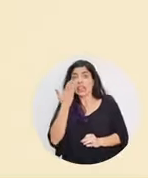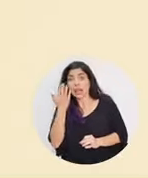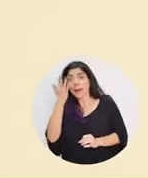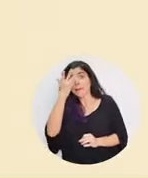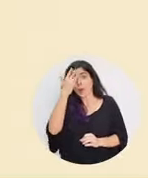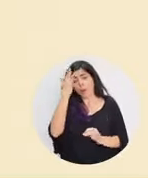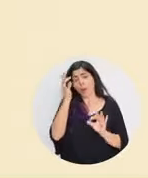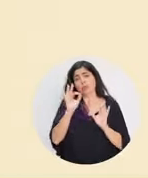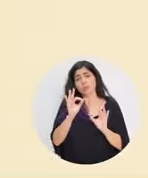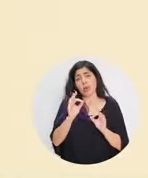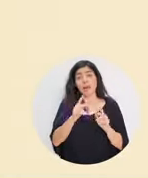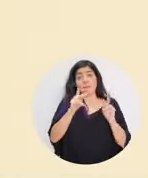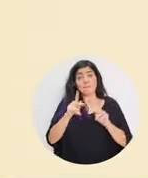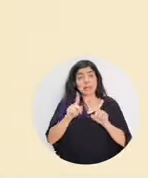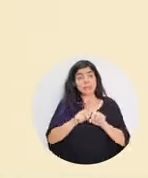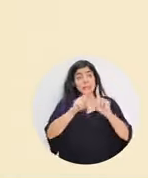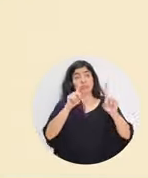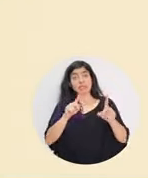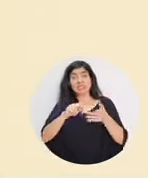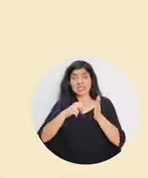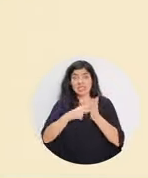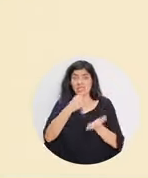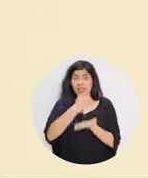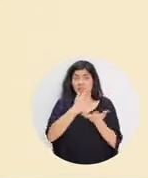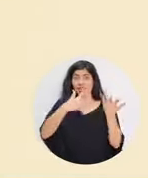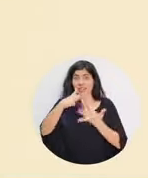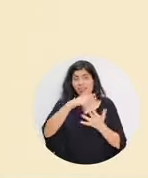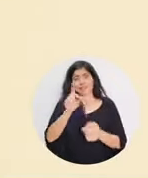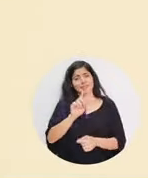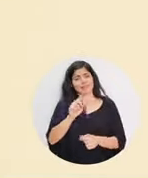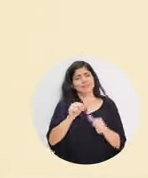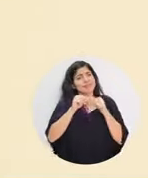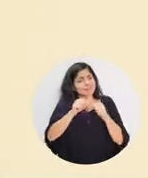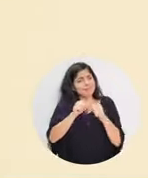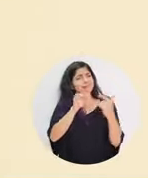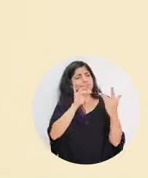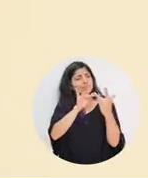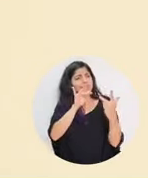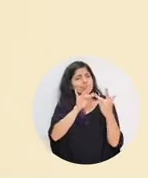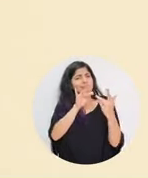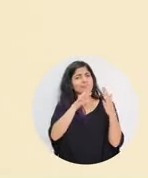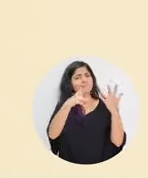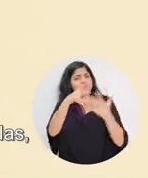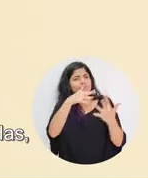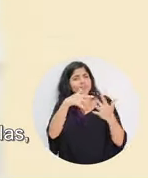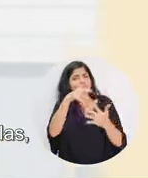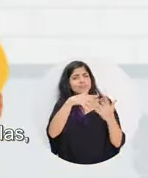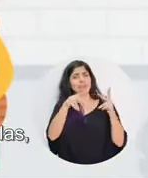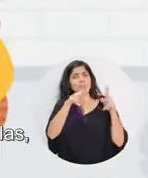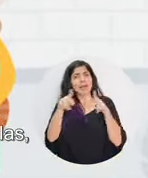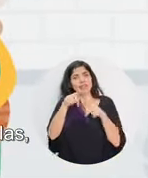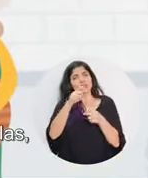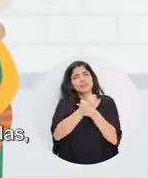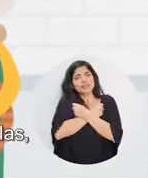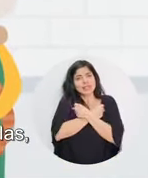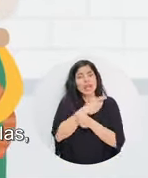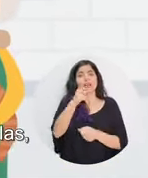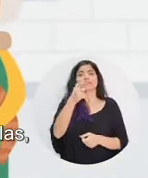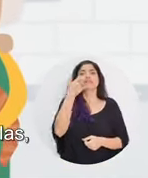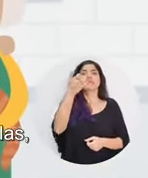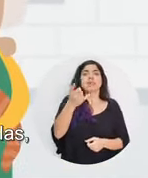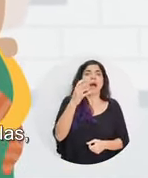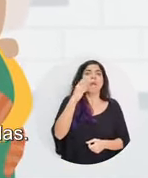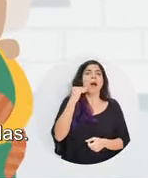El distanciamiento físico no implica distanciamiento social. Siempre esté en contacto con sus seres queridos. Aproveche y llame a sus